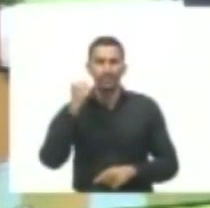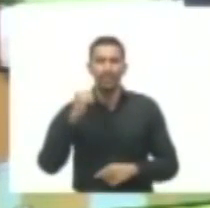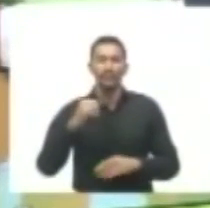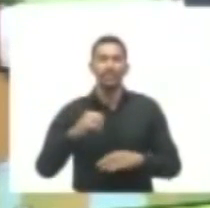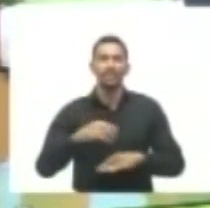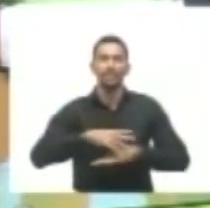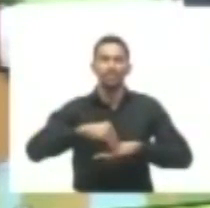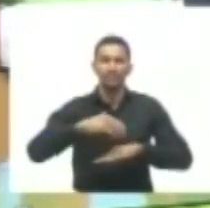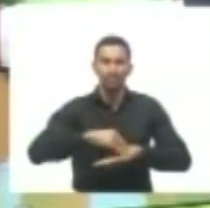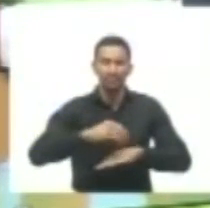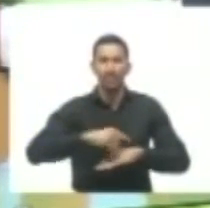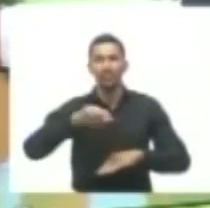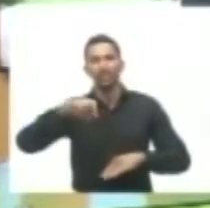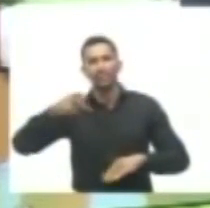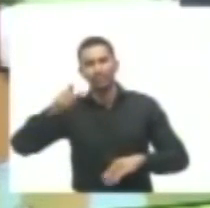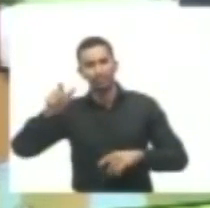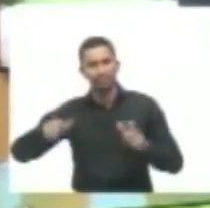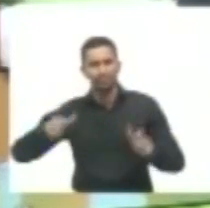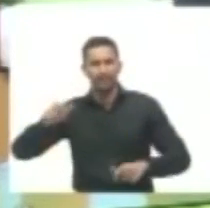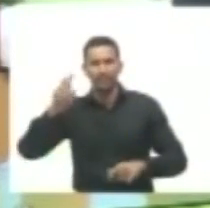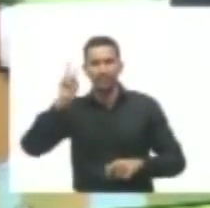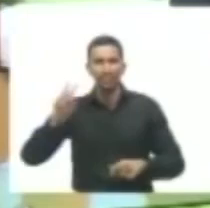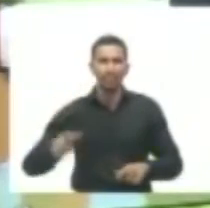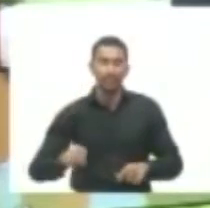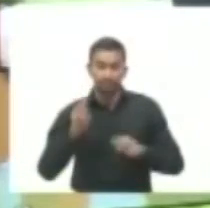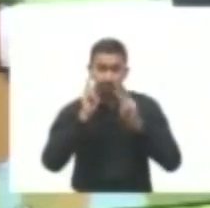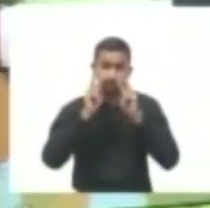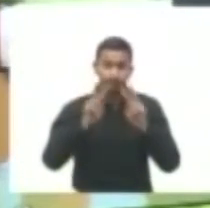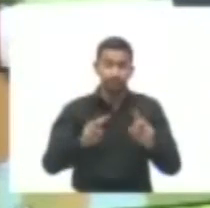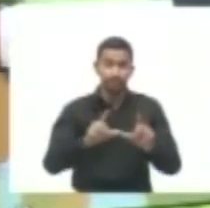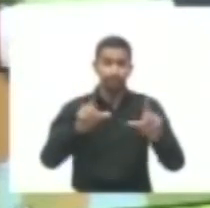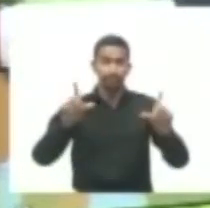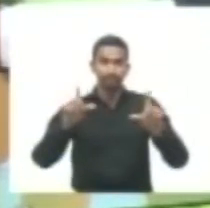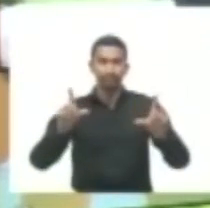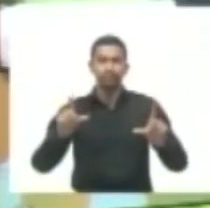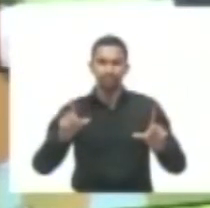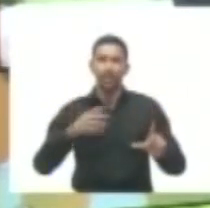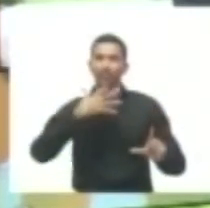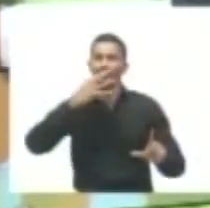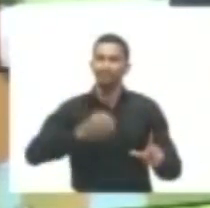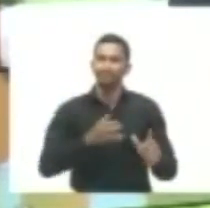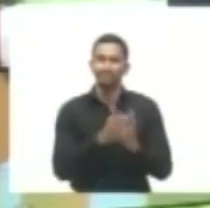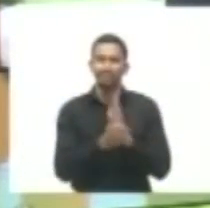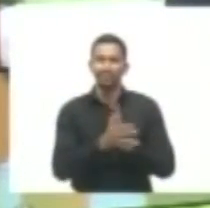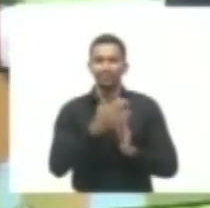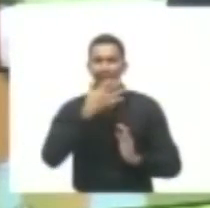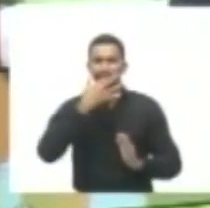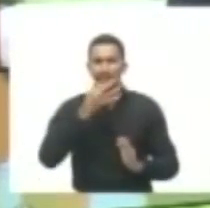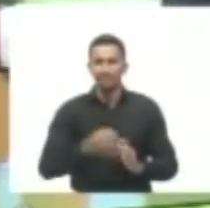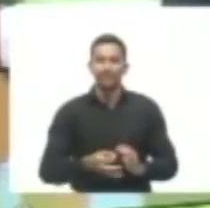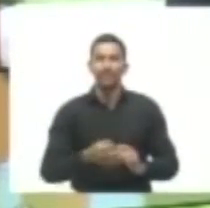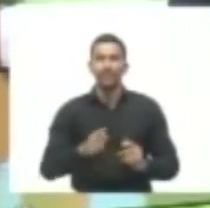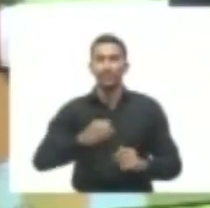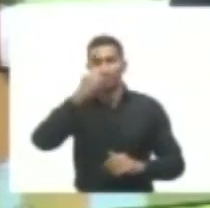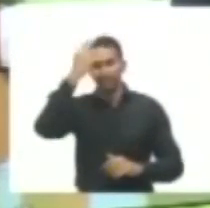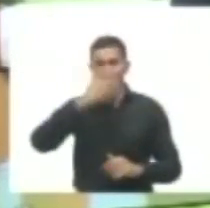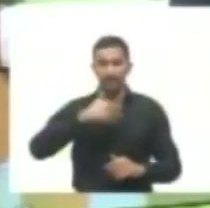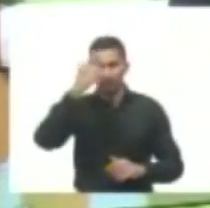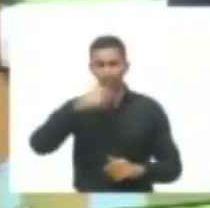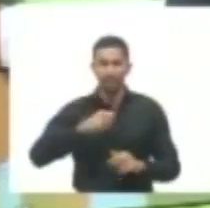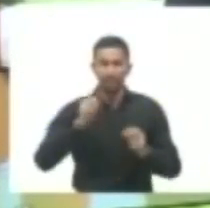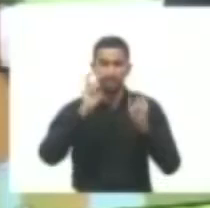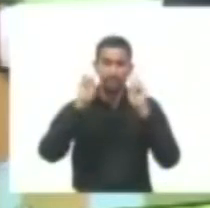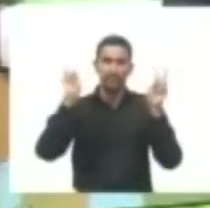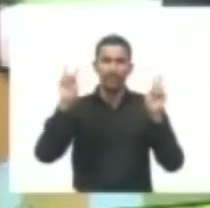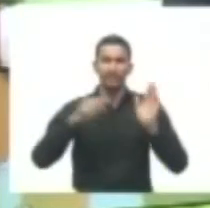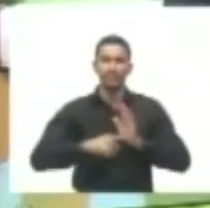Dayanis desde Venezuela, y están todos conectaditos cumpliendo un compromiso con la verdad desde Facebook que transmitimos en vivo. Agradecemos esa sintonía y